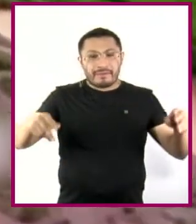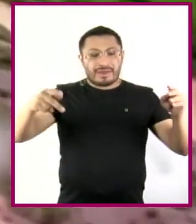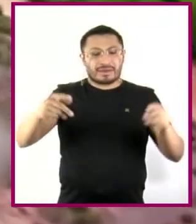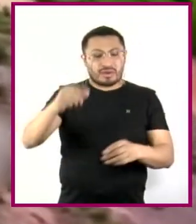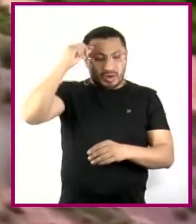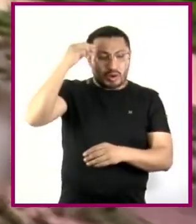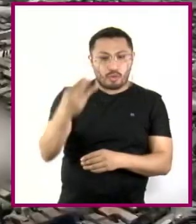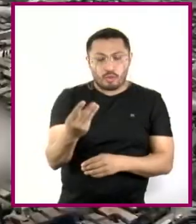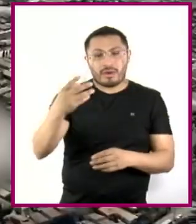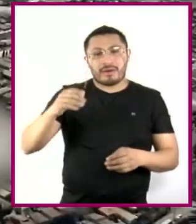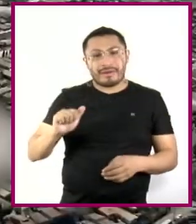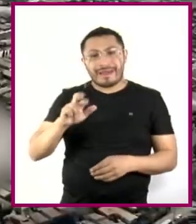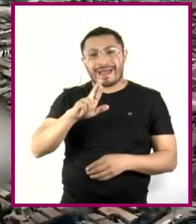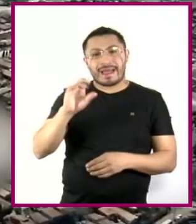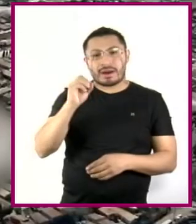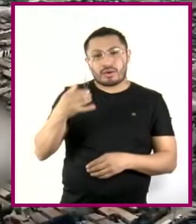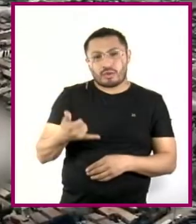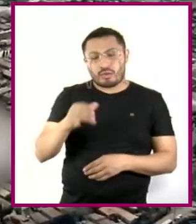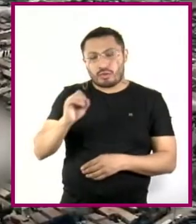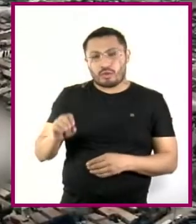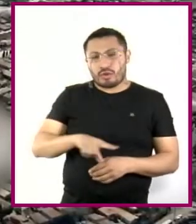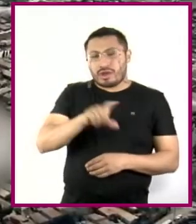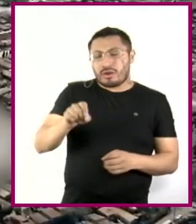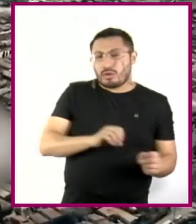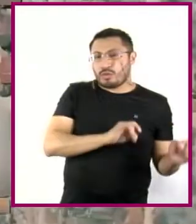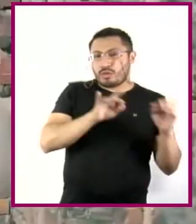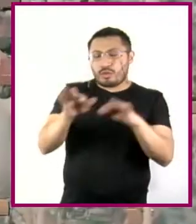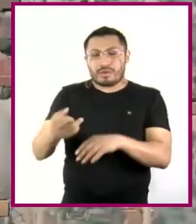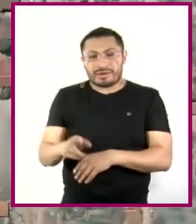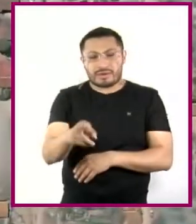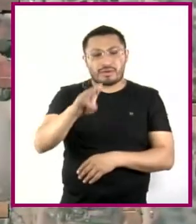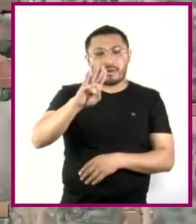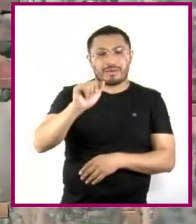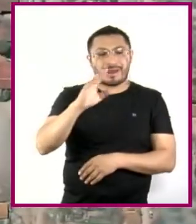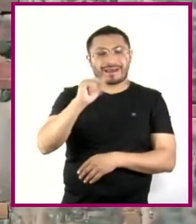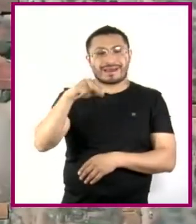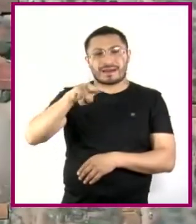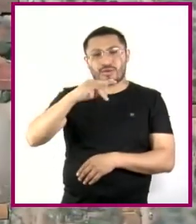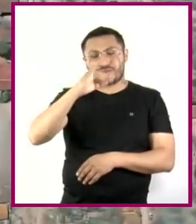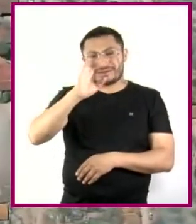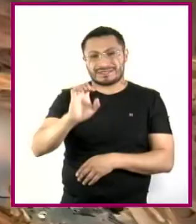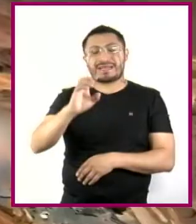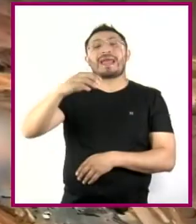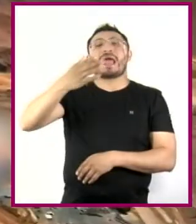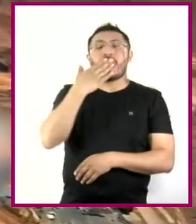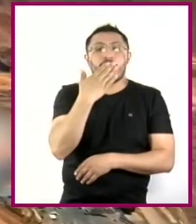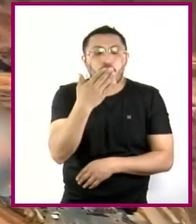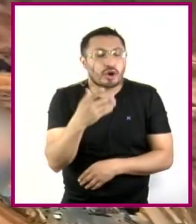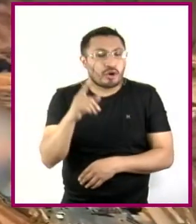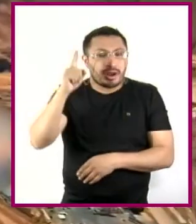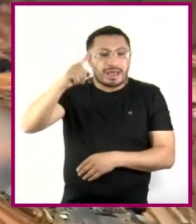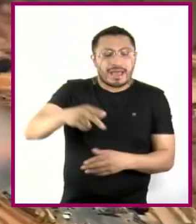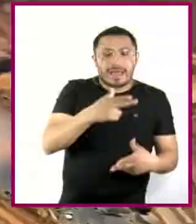Tinajas. De ahí pasó a los ríos Bacanuchi y Sonora y llegó hasta la presa